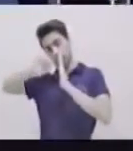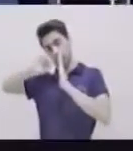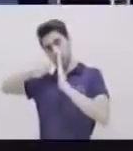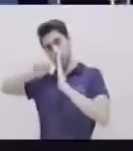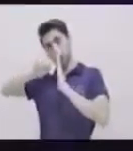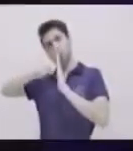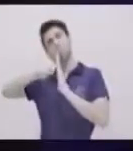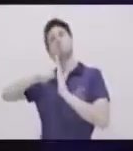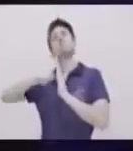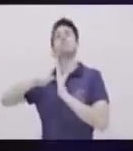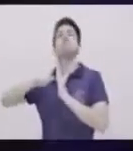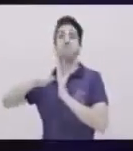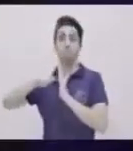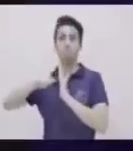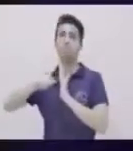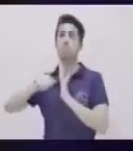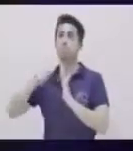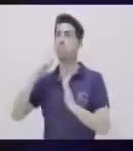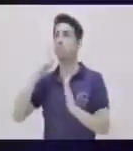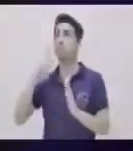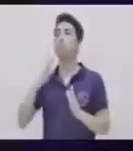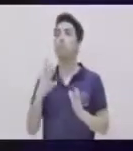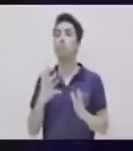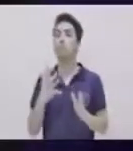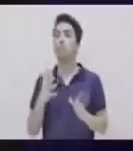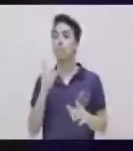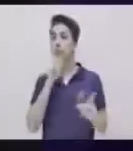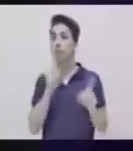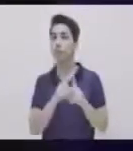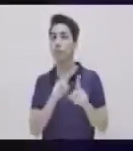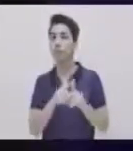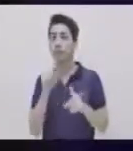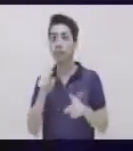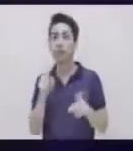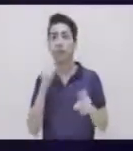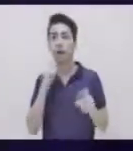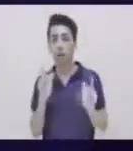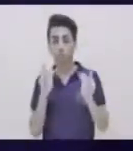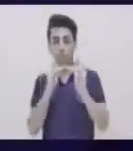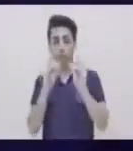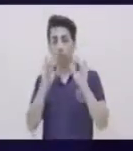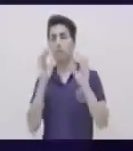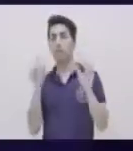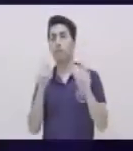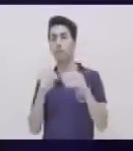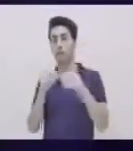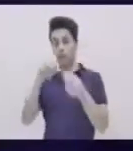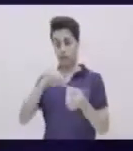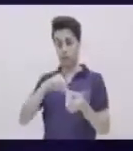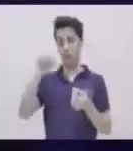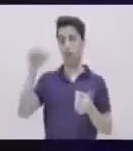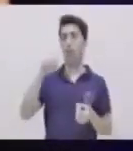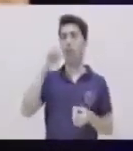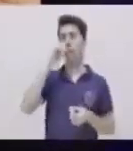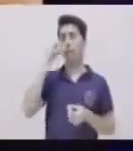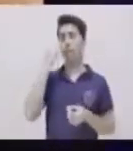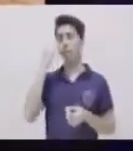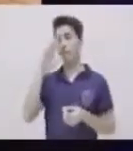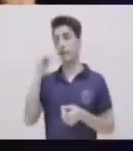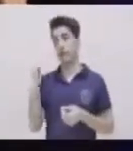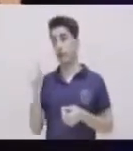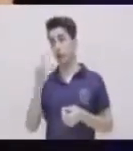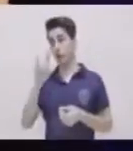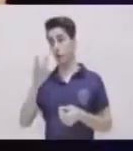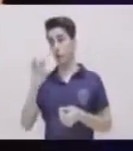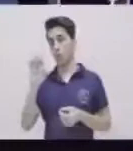superior. Esta la transmite de tal forma que adentro tiene un palito como